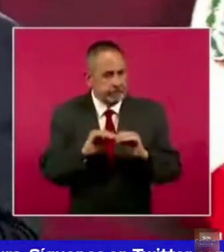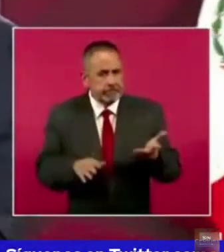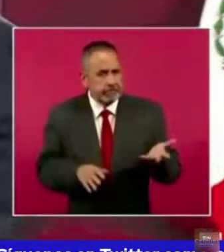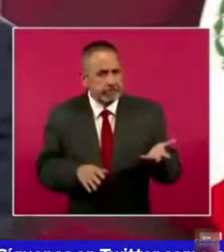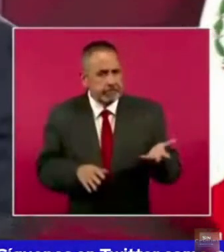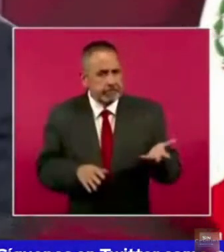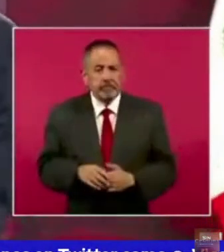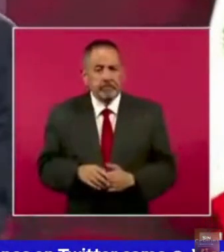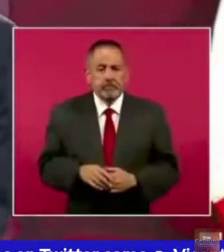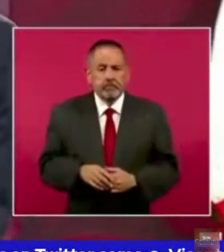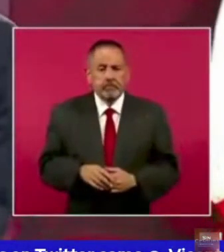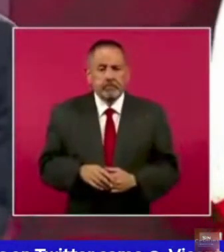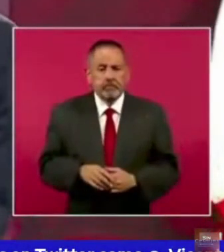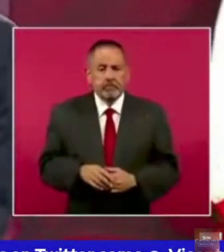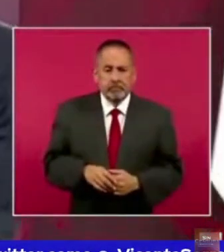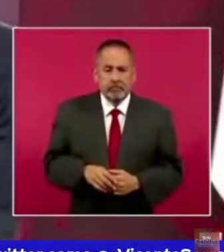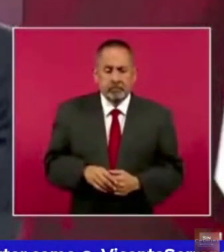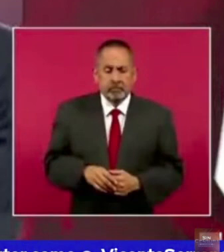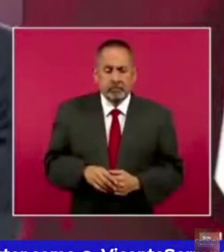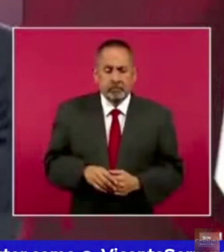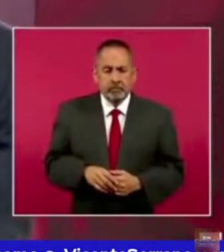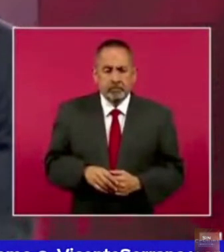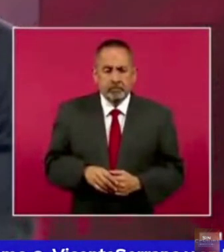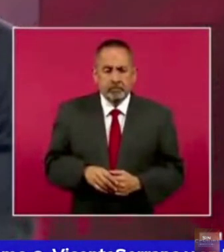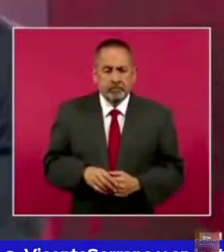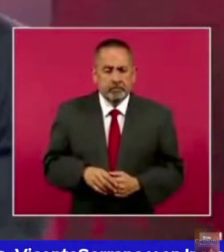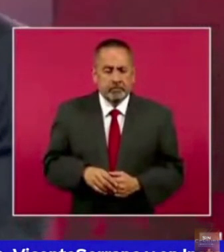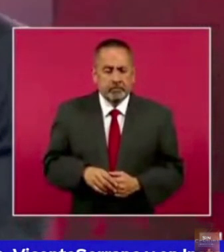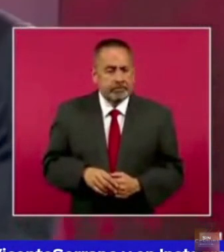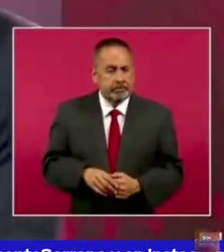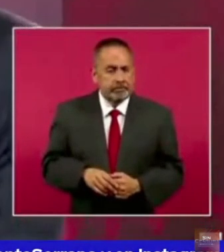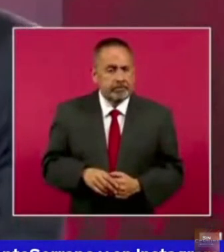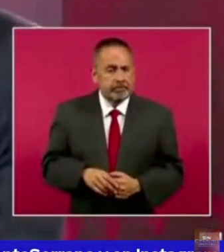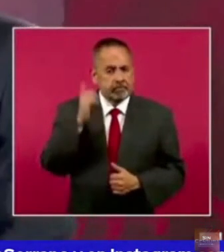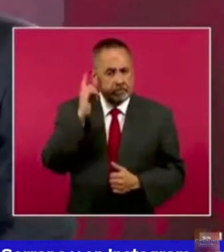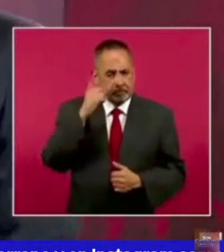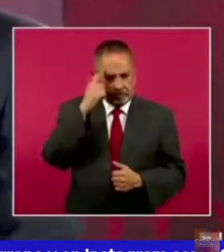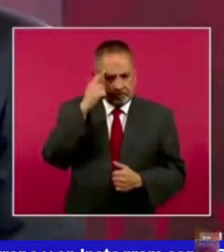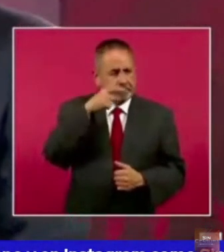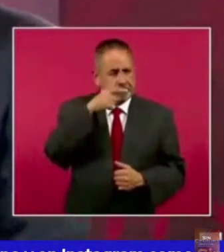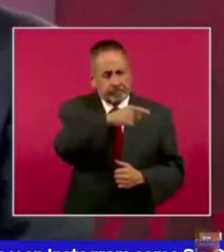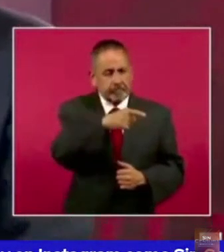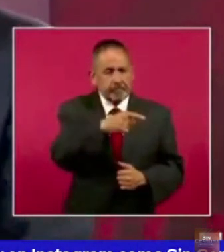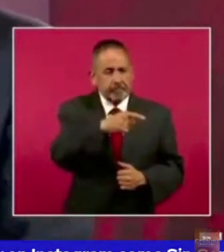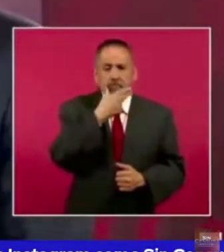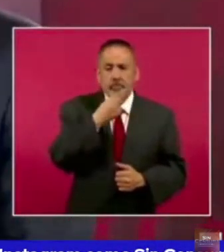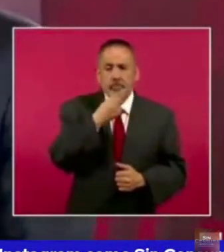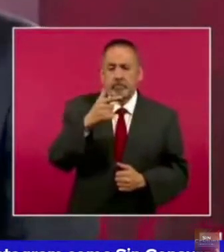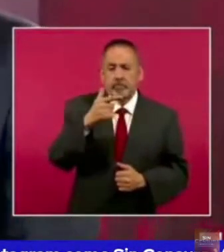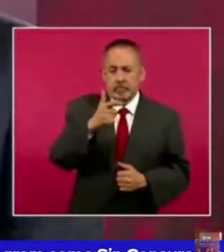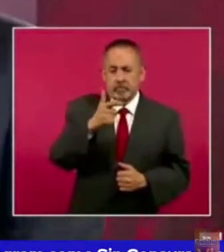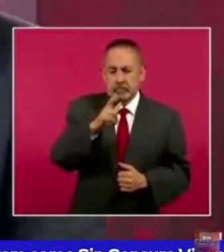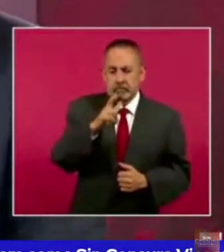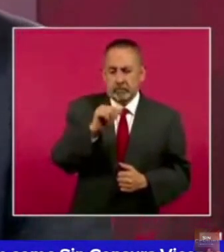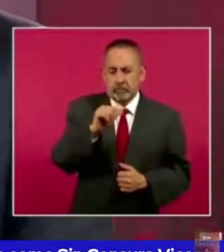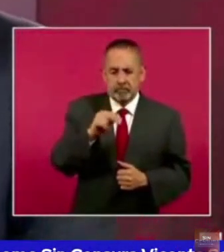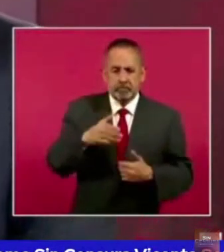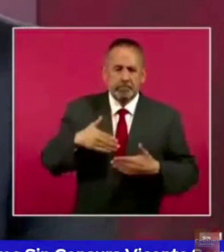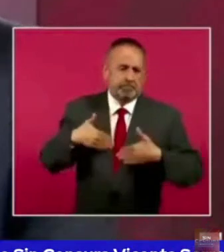no solo porque le pueden reducir los años de cárcel a García